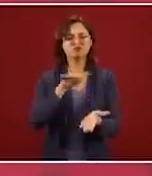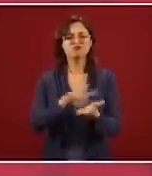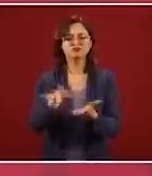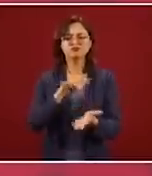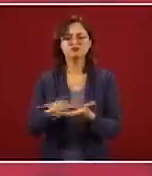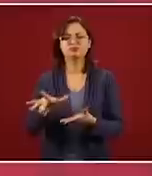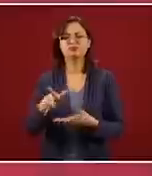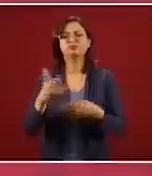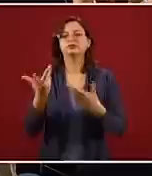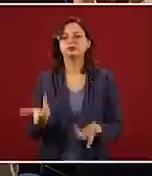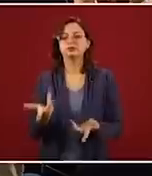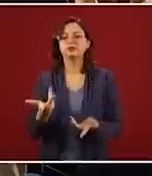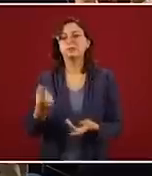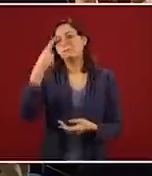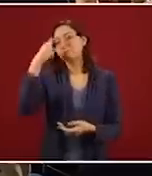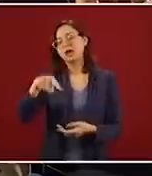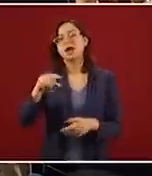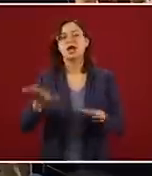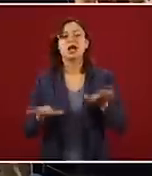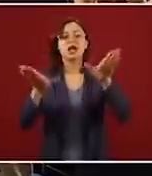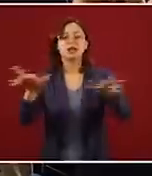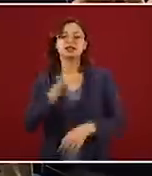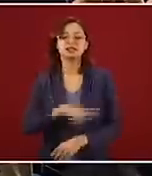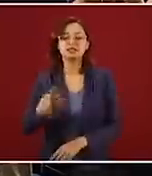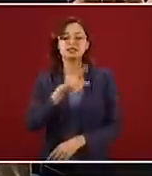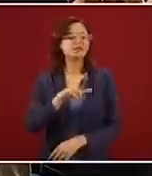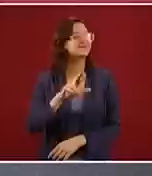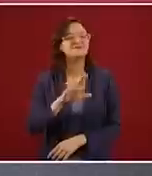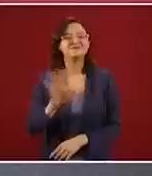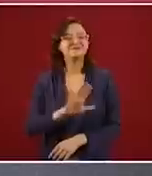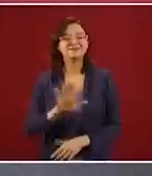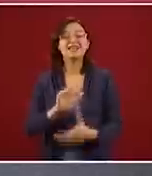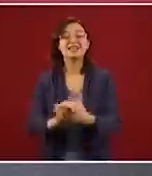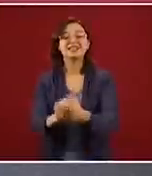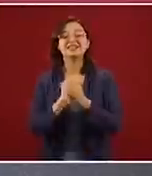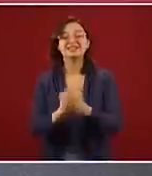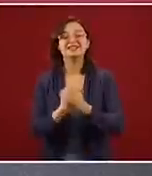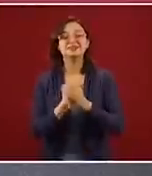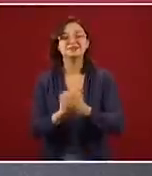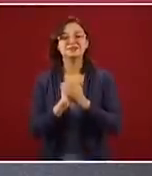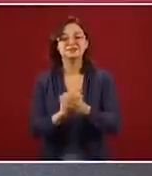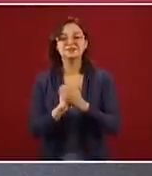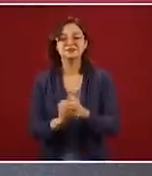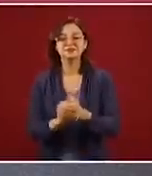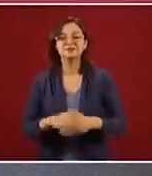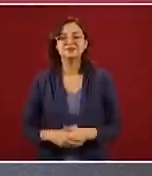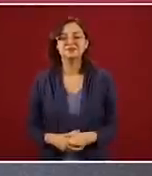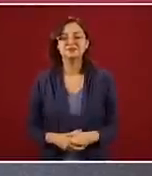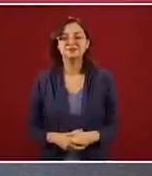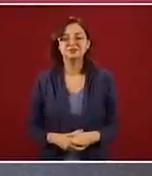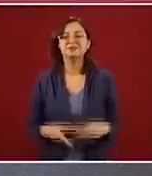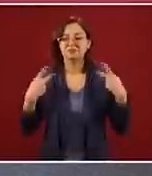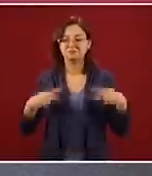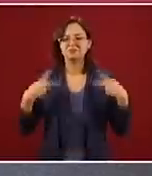en la idea de que se rife el avión. La